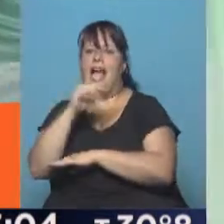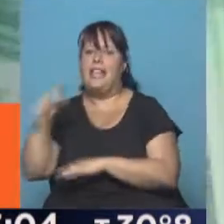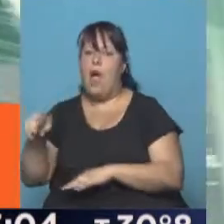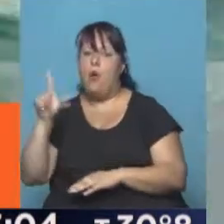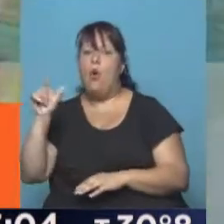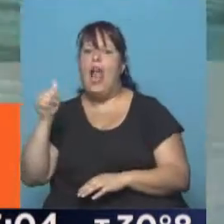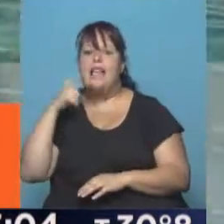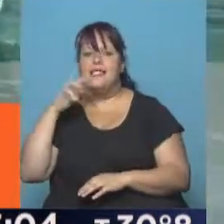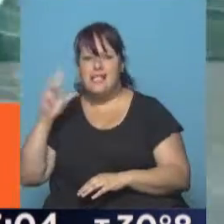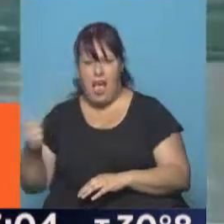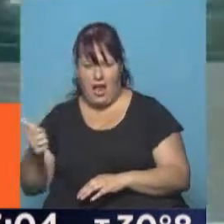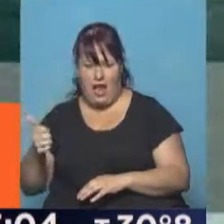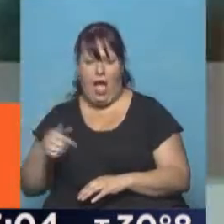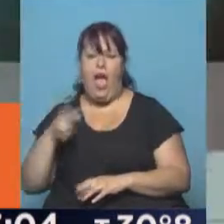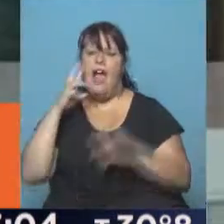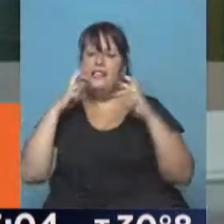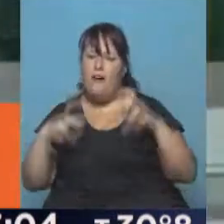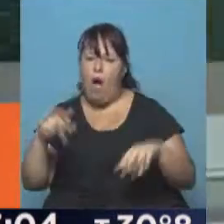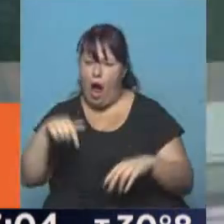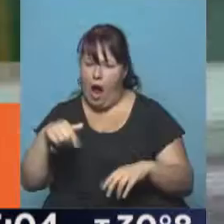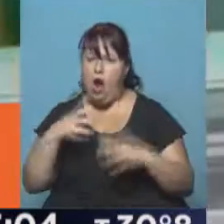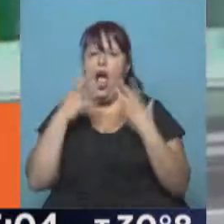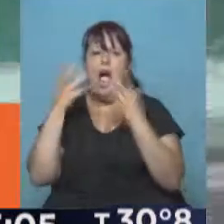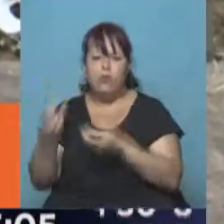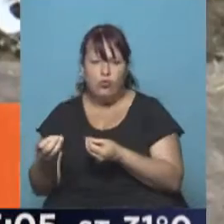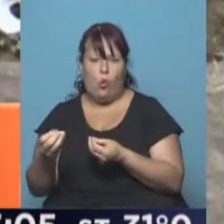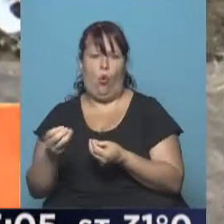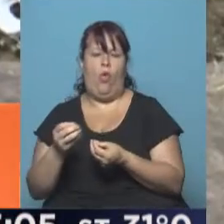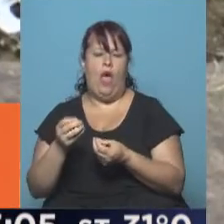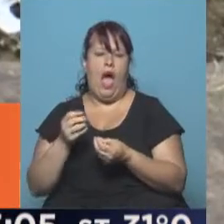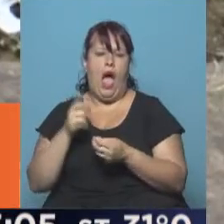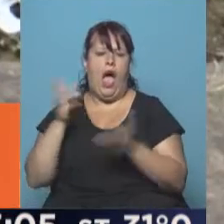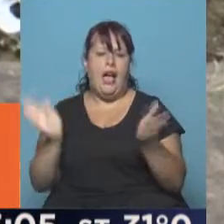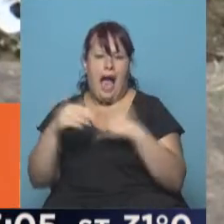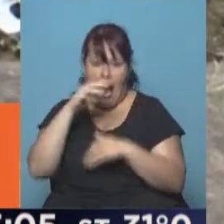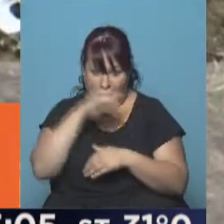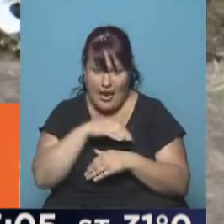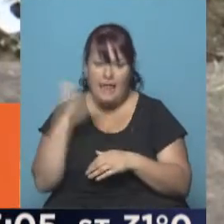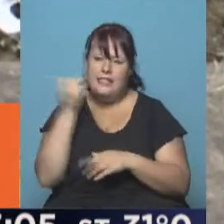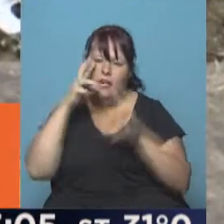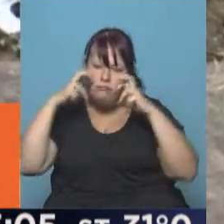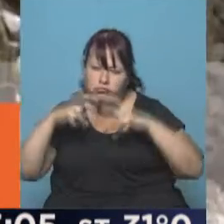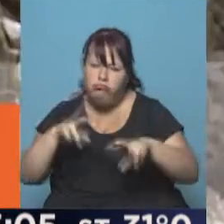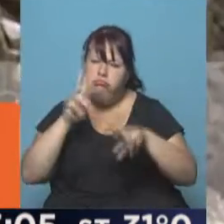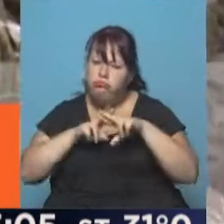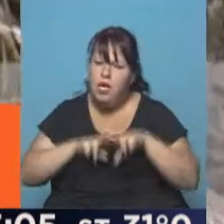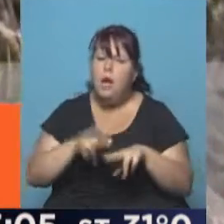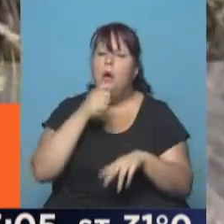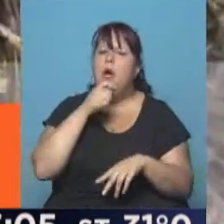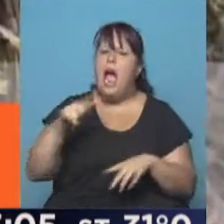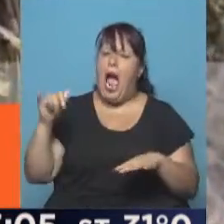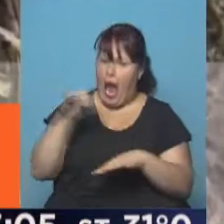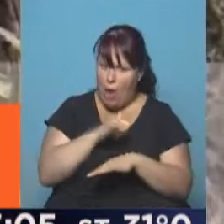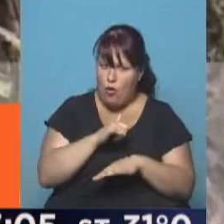la Sierra. Los investigadores, por estas horas, con la ayuda de las cajas negras, tratan de verificar si la